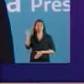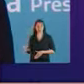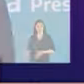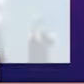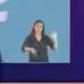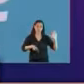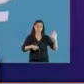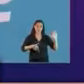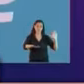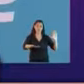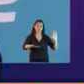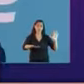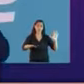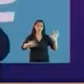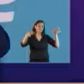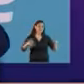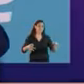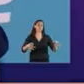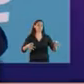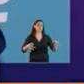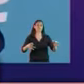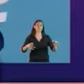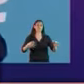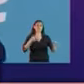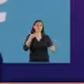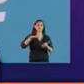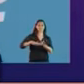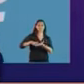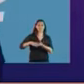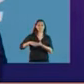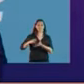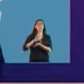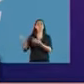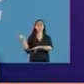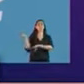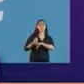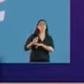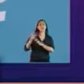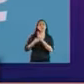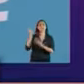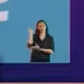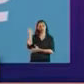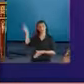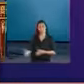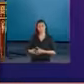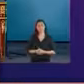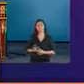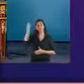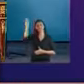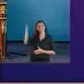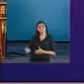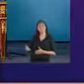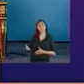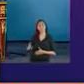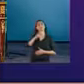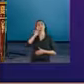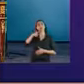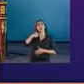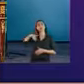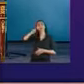están los especialistas en cada área. Claro. O sea, no necesariamente el ministro de Economía tiene que ser un